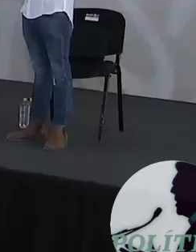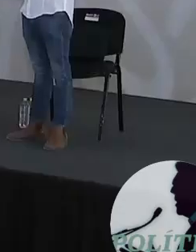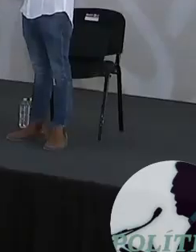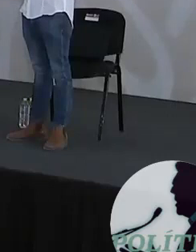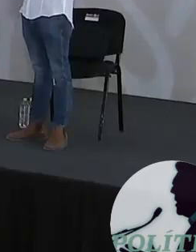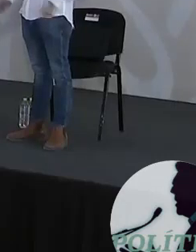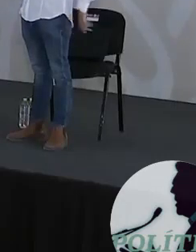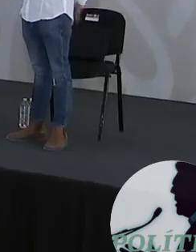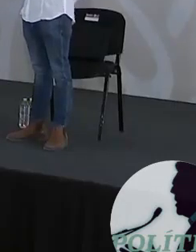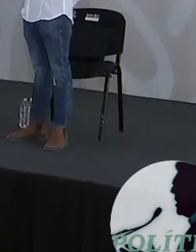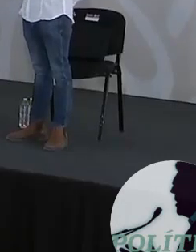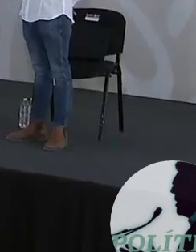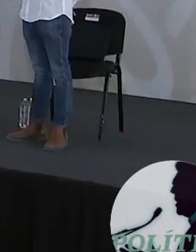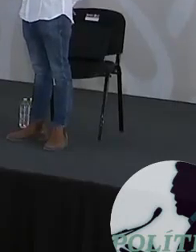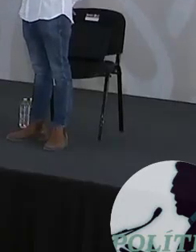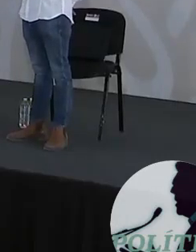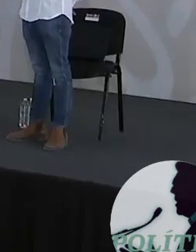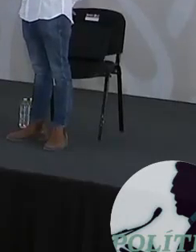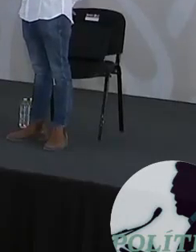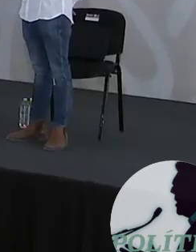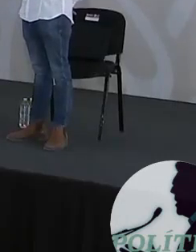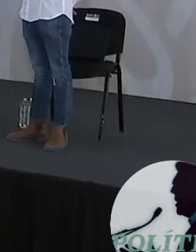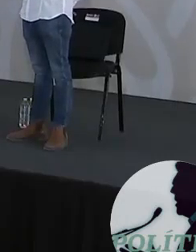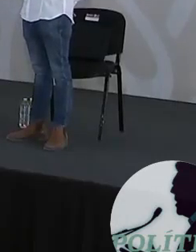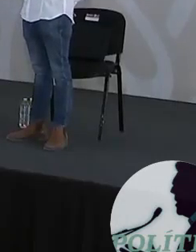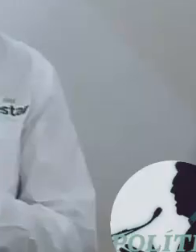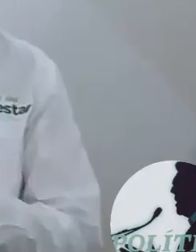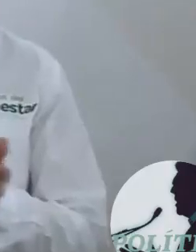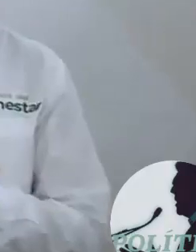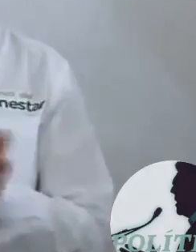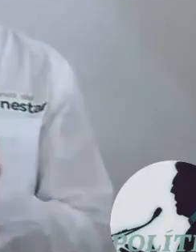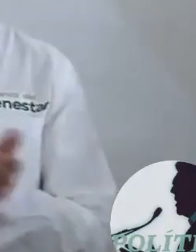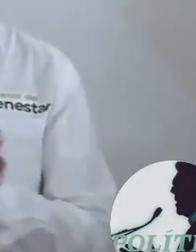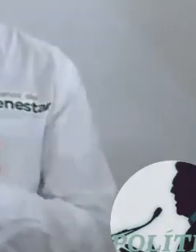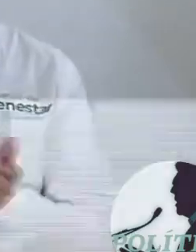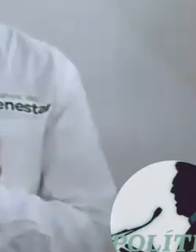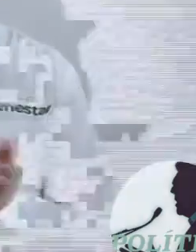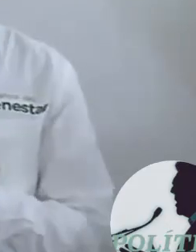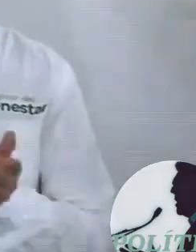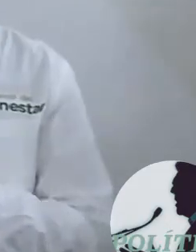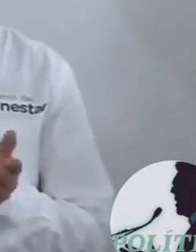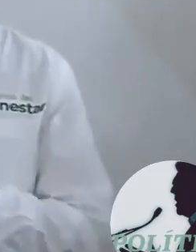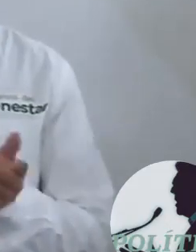El secretario de la Defensa Nacional General, Luis Crescencio Sandoval González.